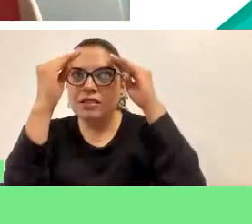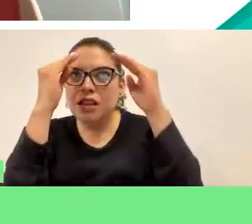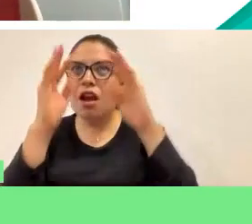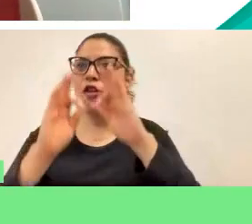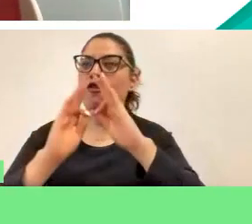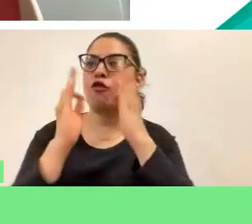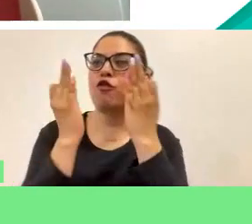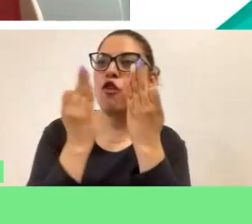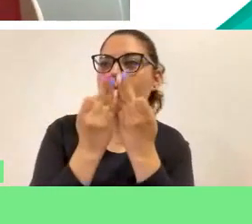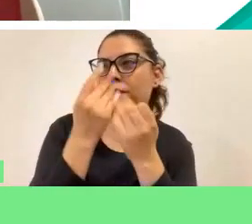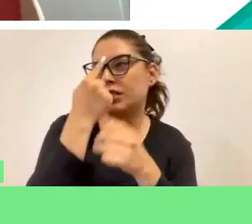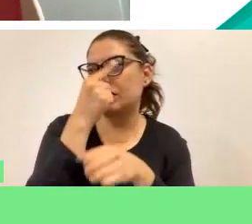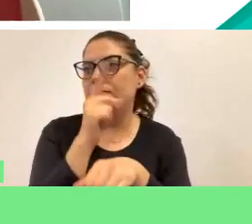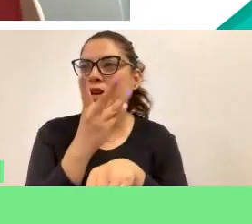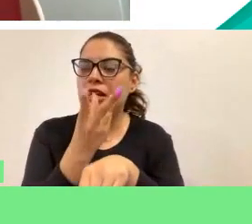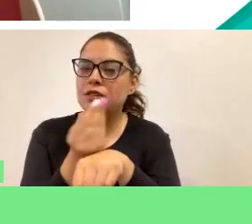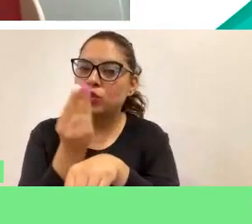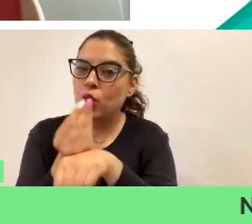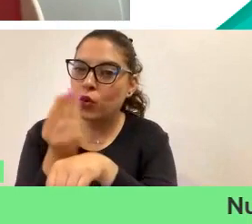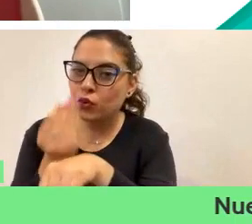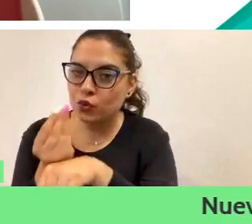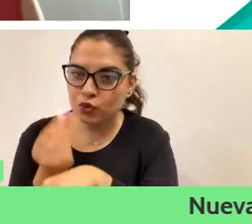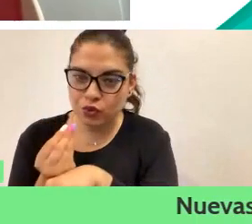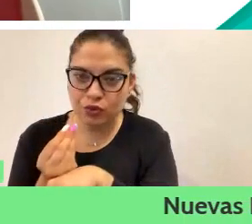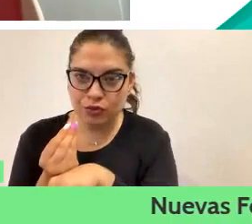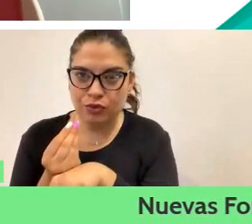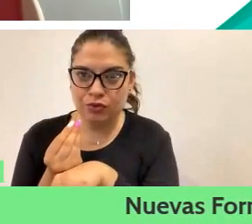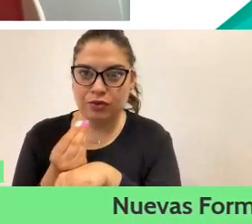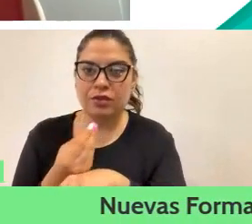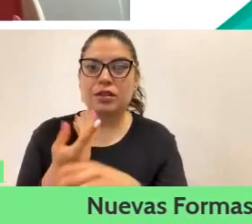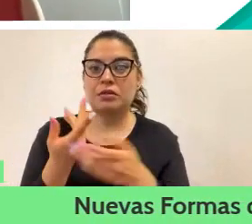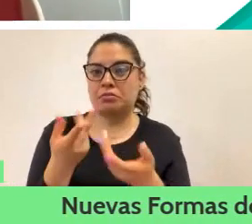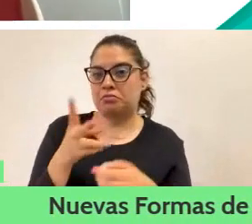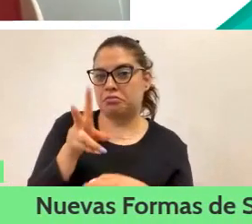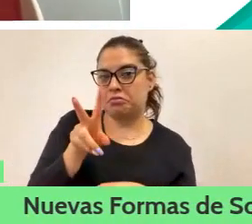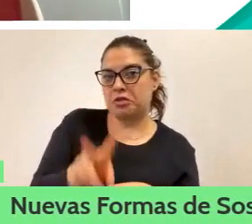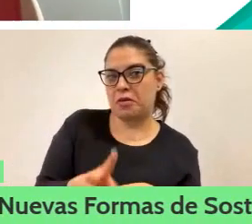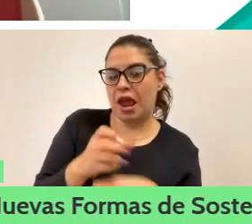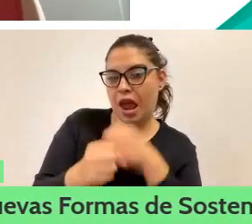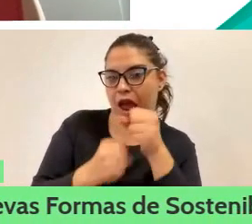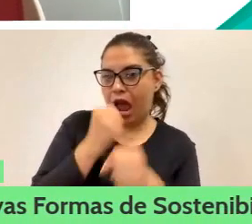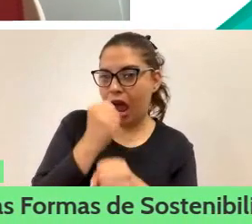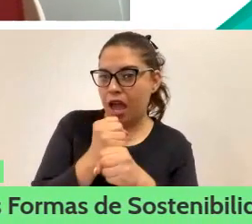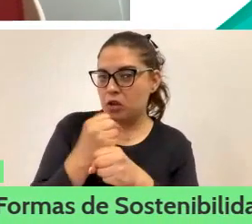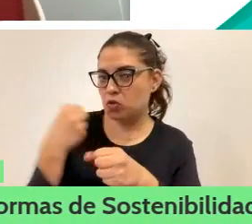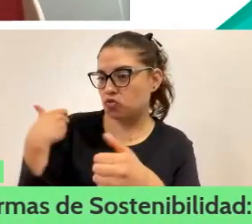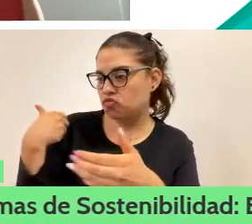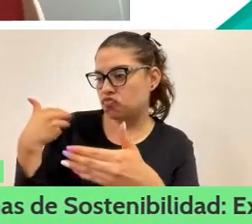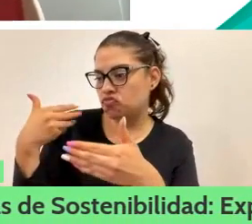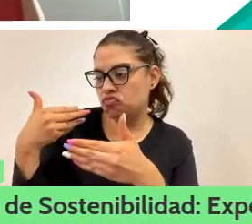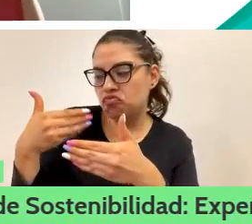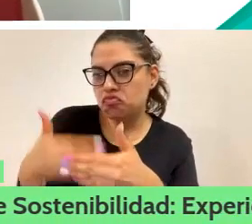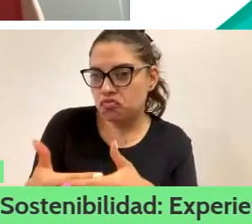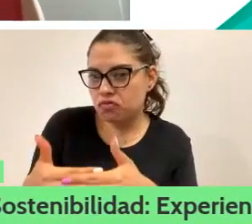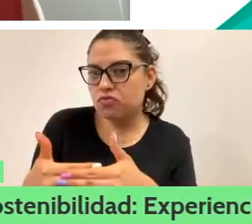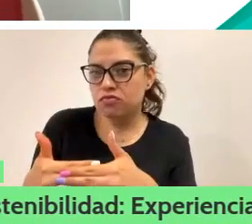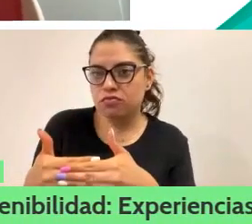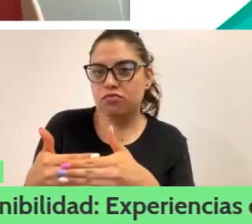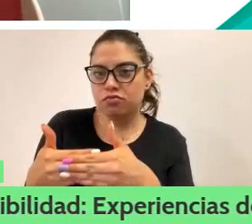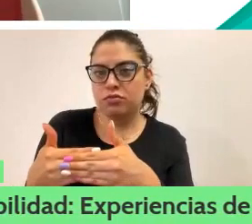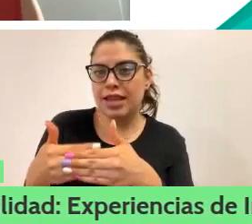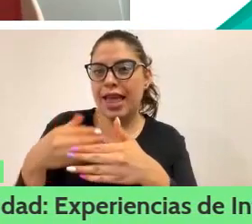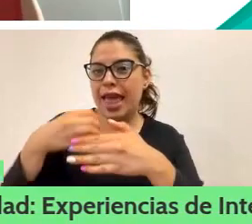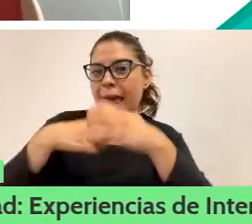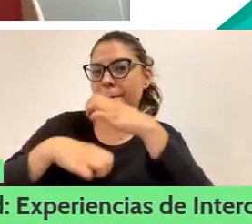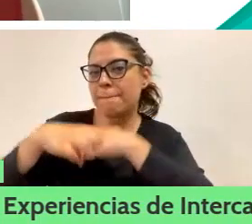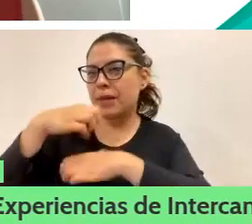muchas maneras y el ecosistema en la última década ha crecido muchísimo y hay muchas vías que muchas veces, sobre todo organizaciones más pequeñas, quizás